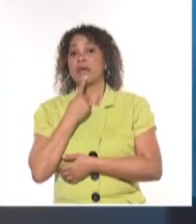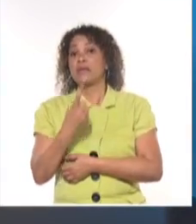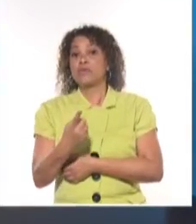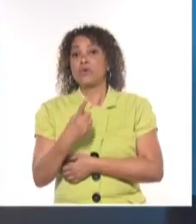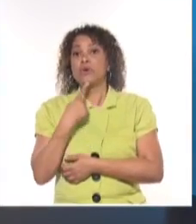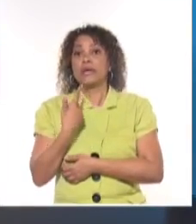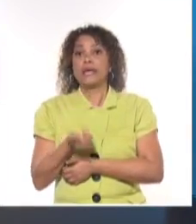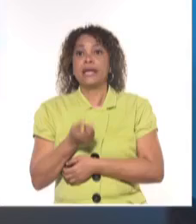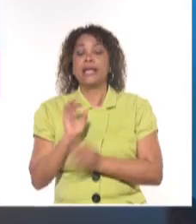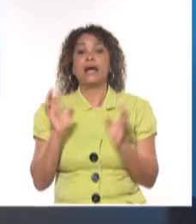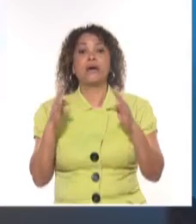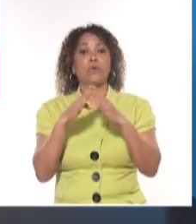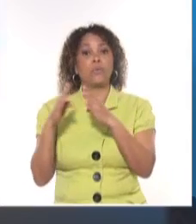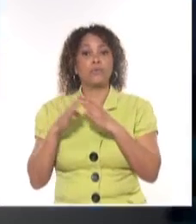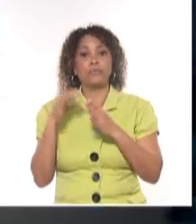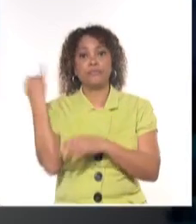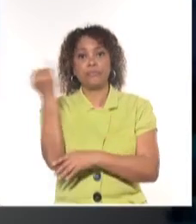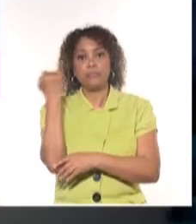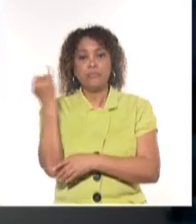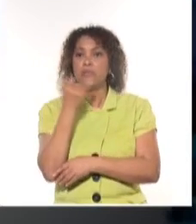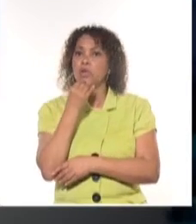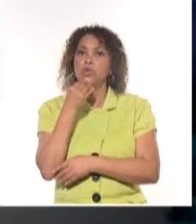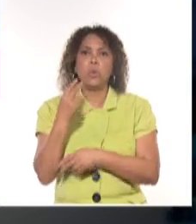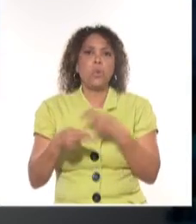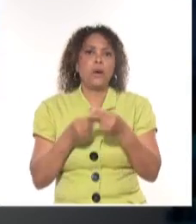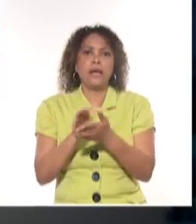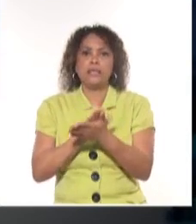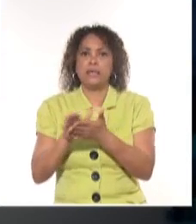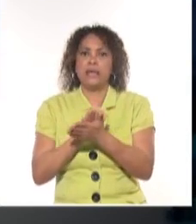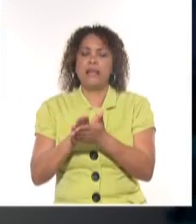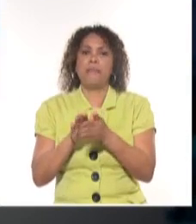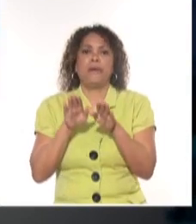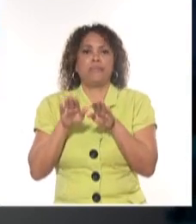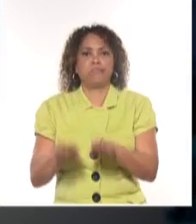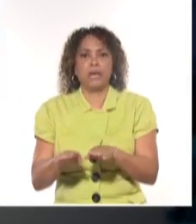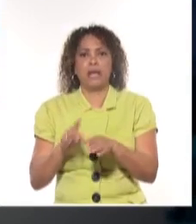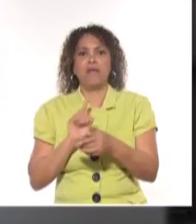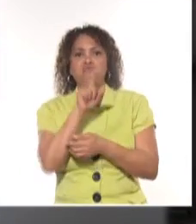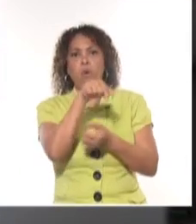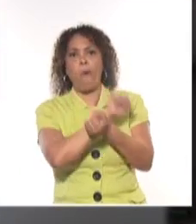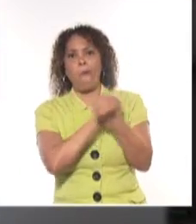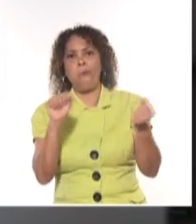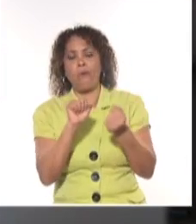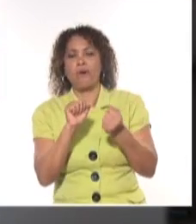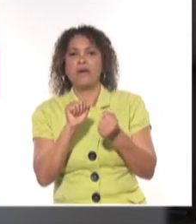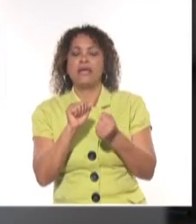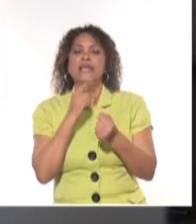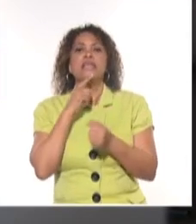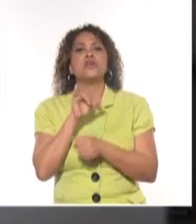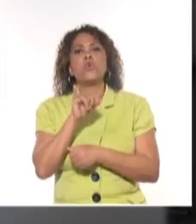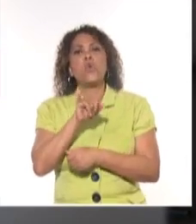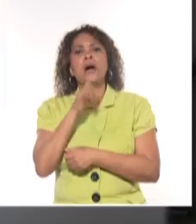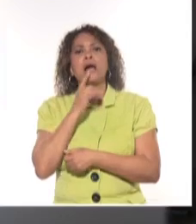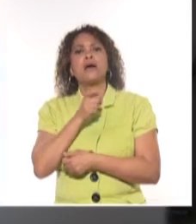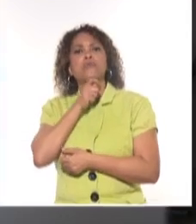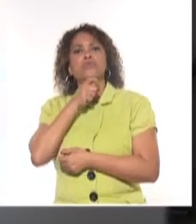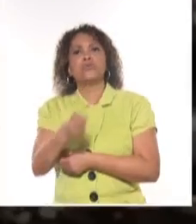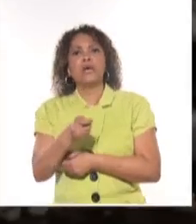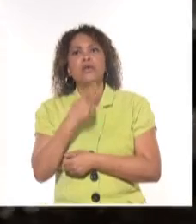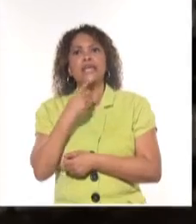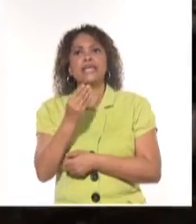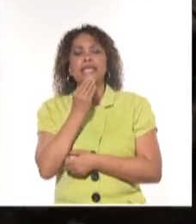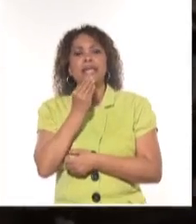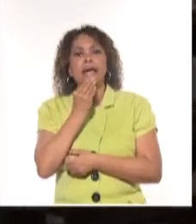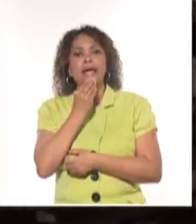de la comunidad internacional para detener los sistemáticos ataques de ese país. Asimismo, ha acusado a dirigentes israelíes de intentar